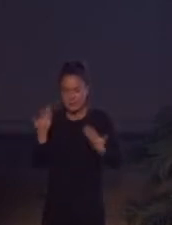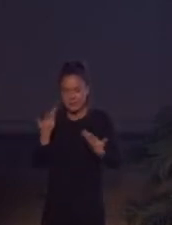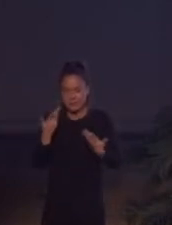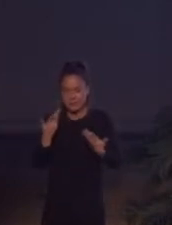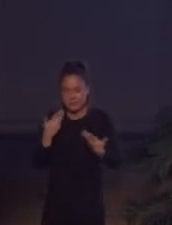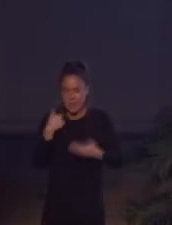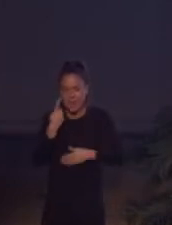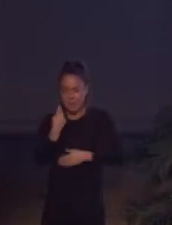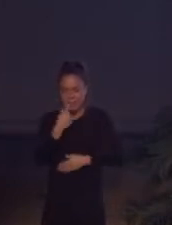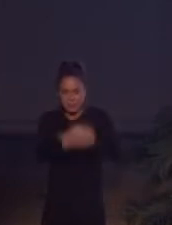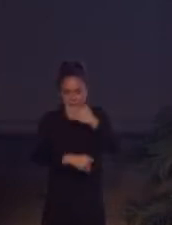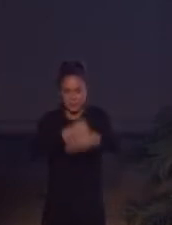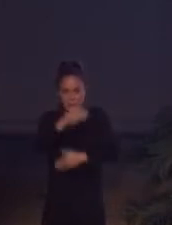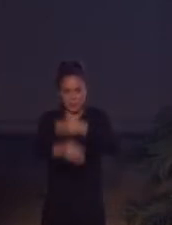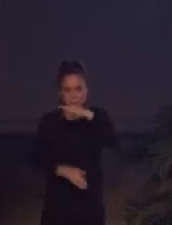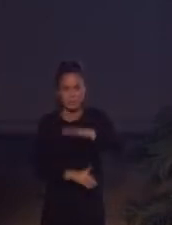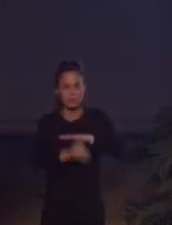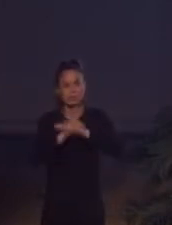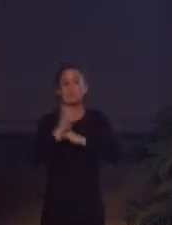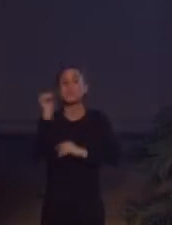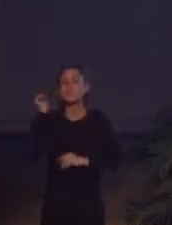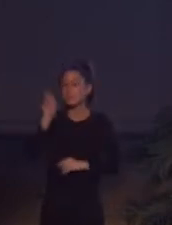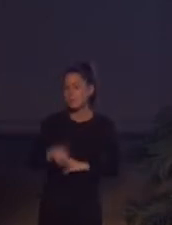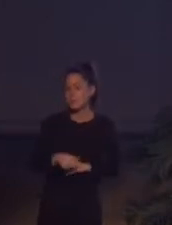aurrera egiteko. Eta zentzu horretan, ba, esaten un,